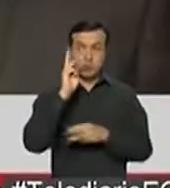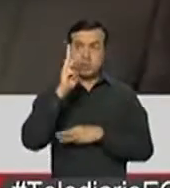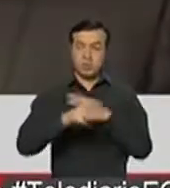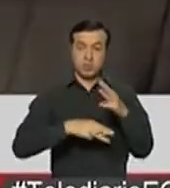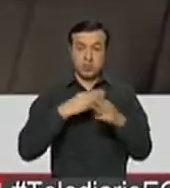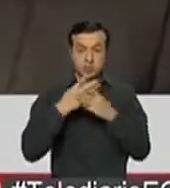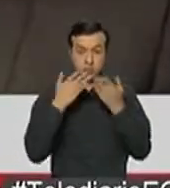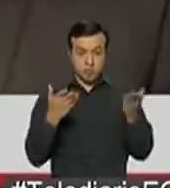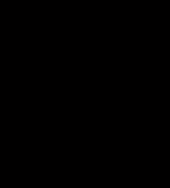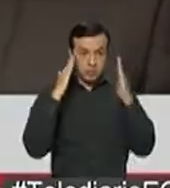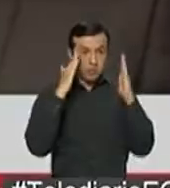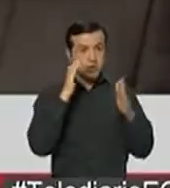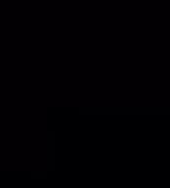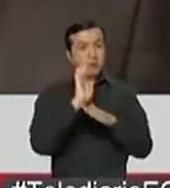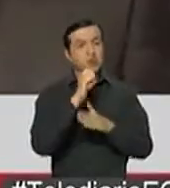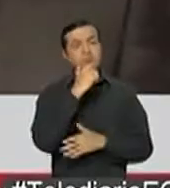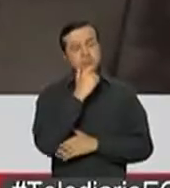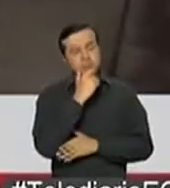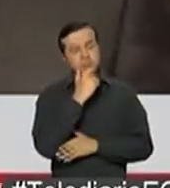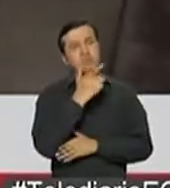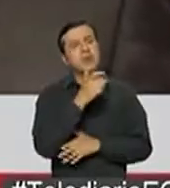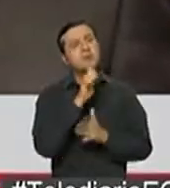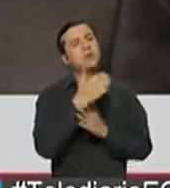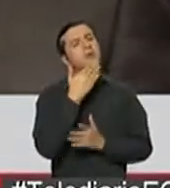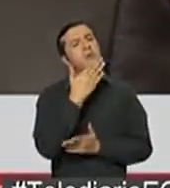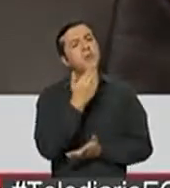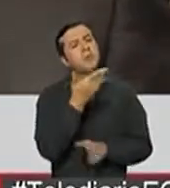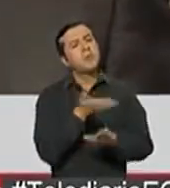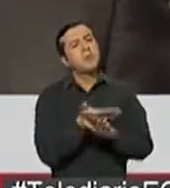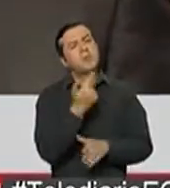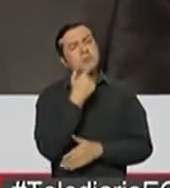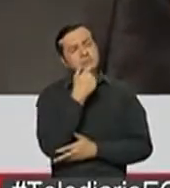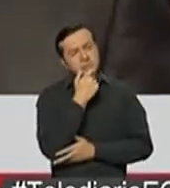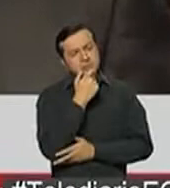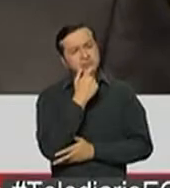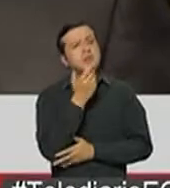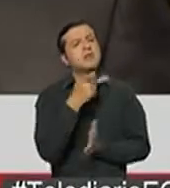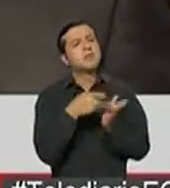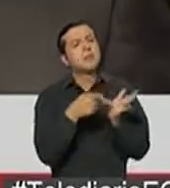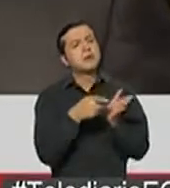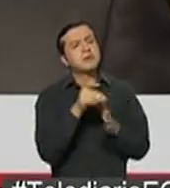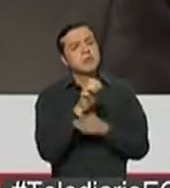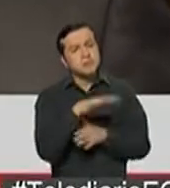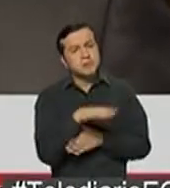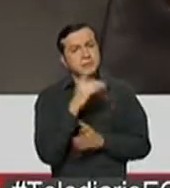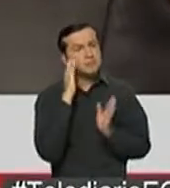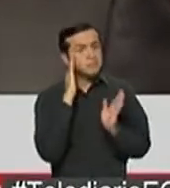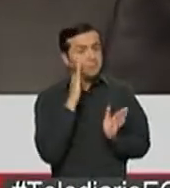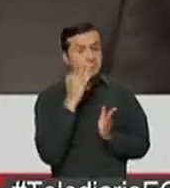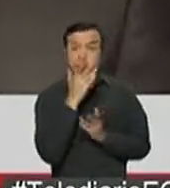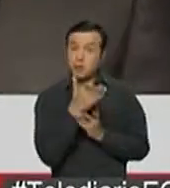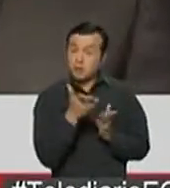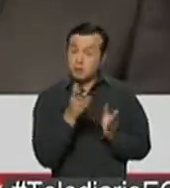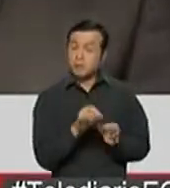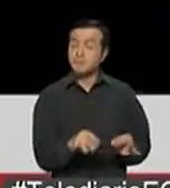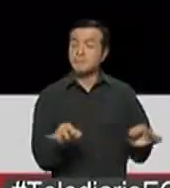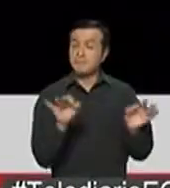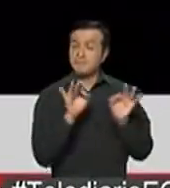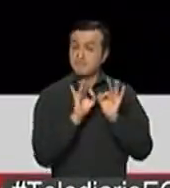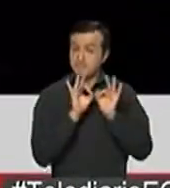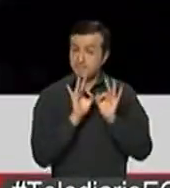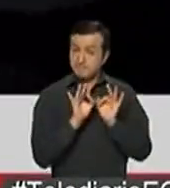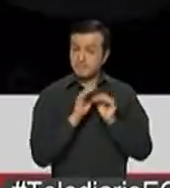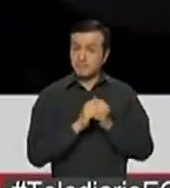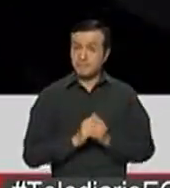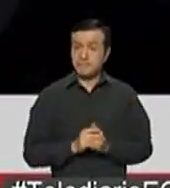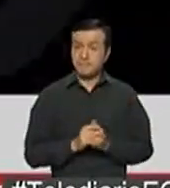Regresan a ver al Ecuador, escuchan qué tiene que plantear el Ecuador, qué está pasando en el Ecuador y creo que estamos dejando una muy buena imagen. En ese